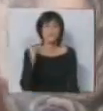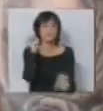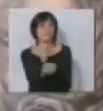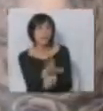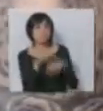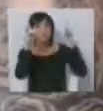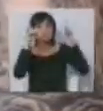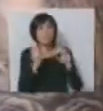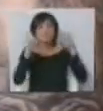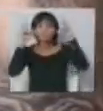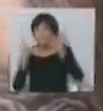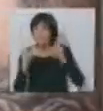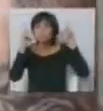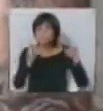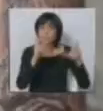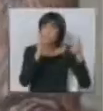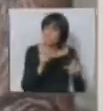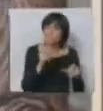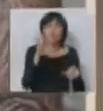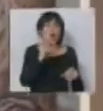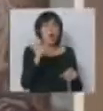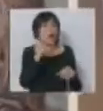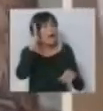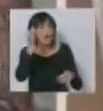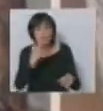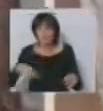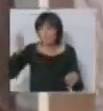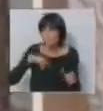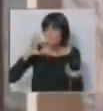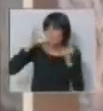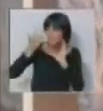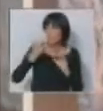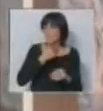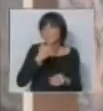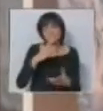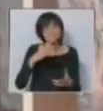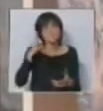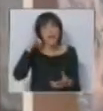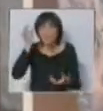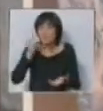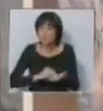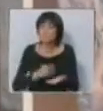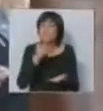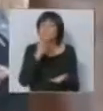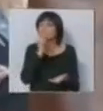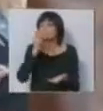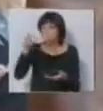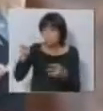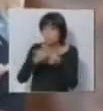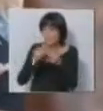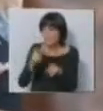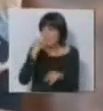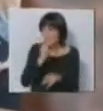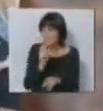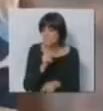ir dedicadas a alguien, habla de como que hay despecho y todavía hay amor. Porque en realidad lo contrario al amor no es este tipo de actitudes, sino la indiferencia total. O sea, me